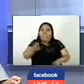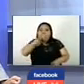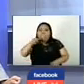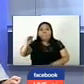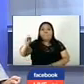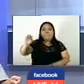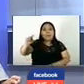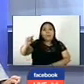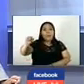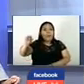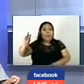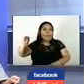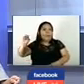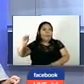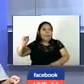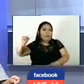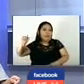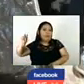metanfetaminas.